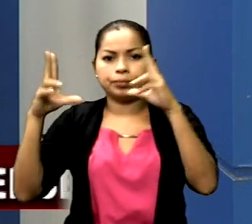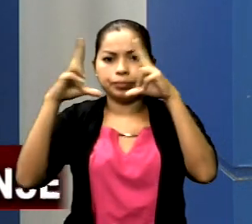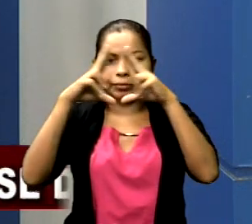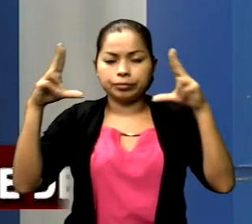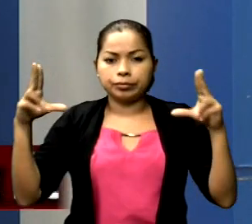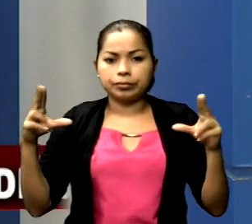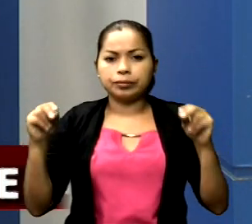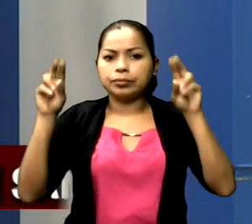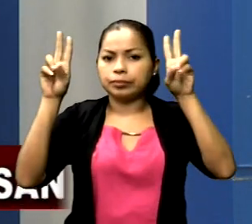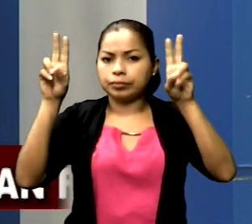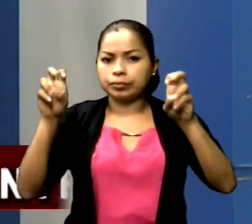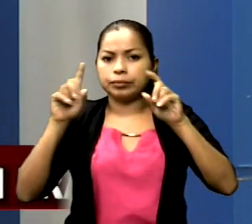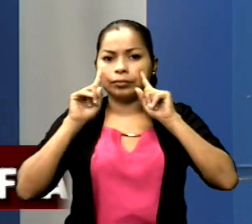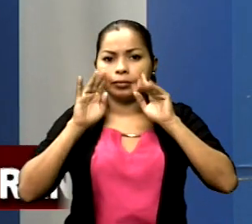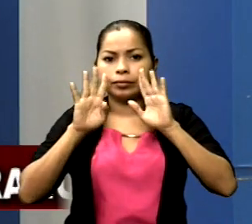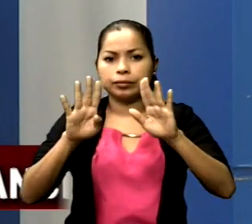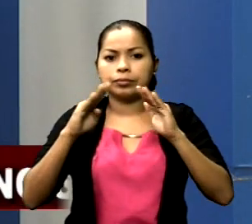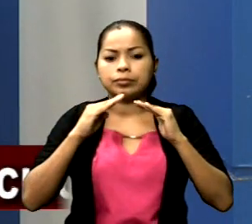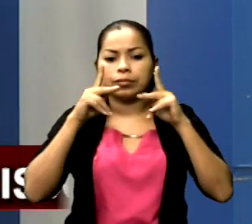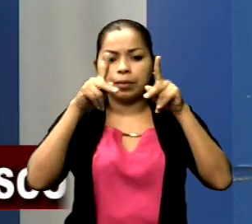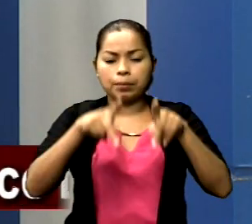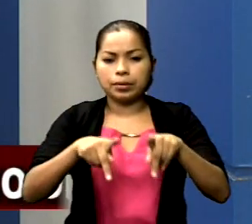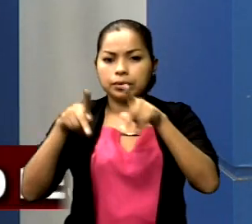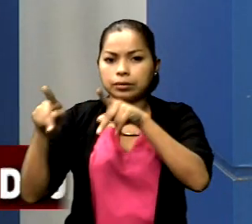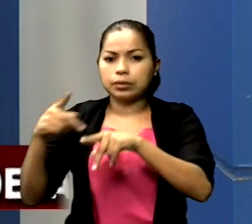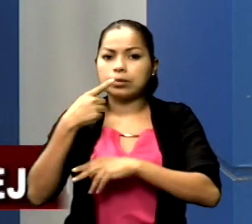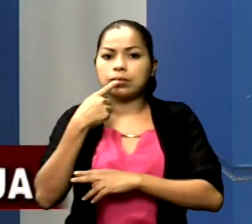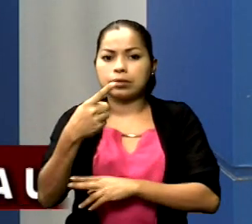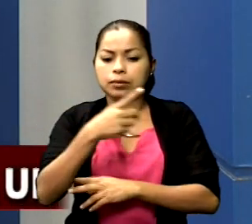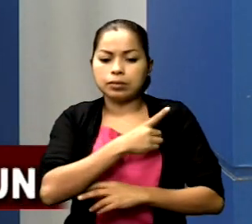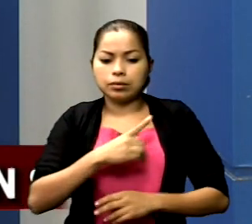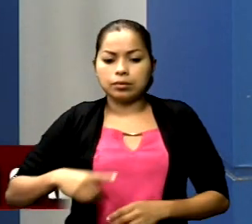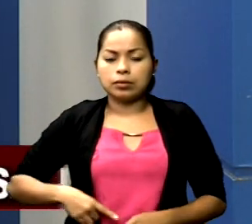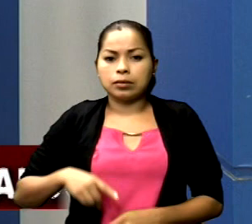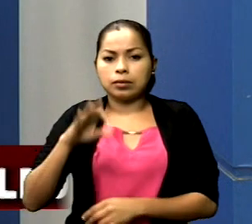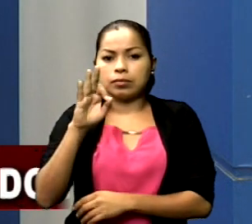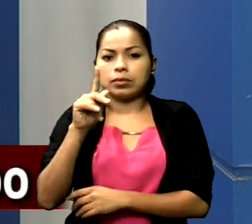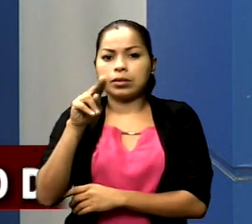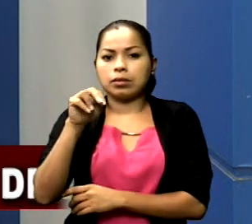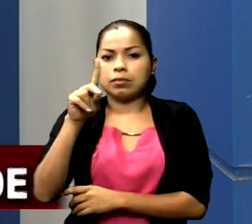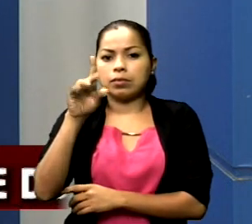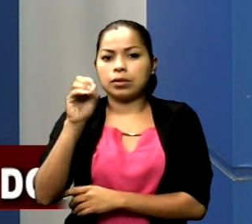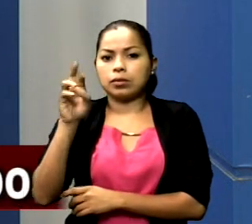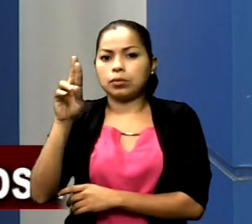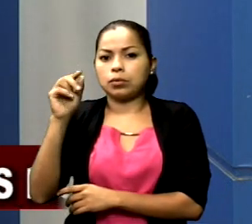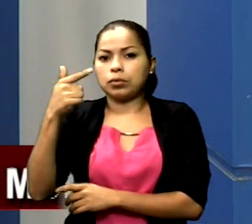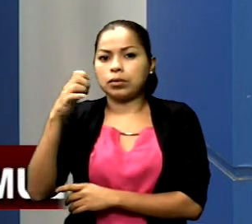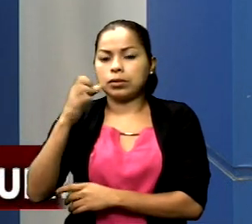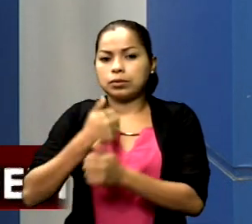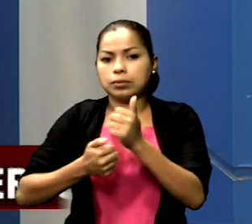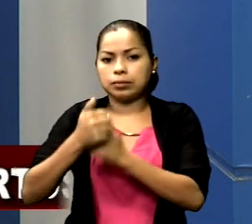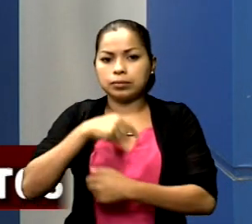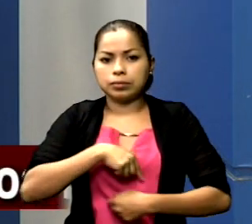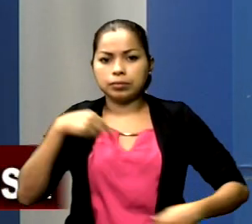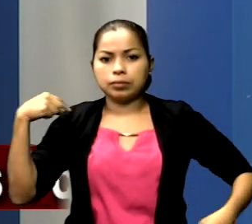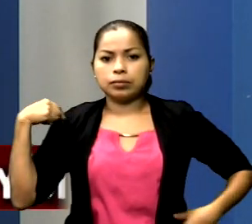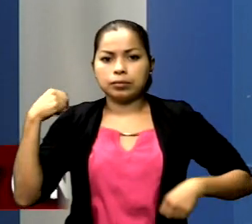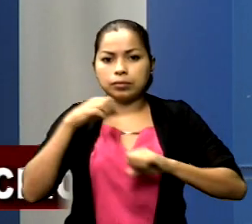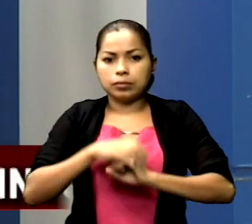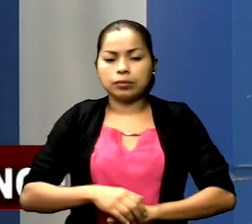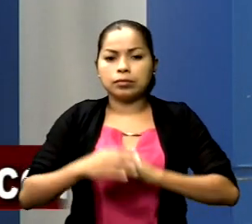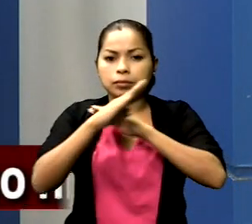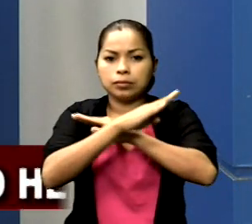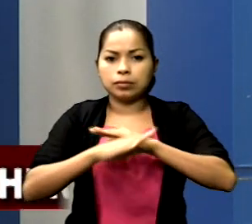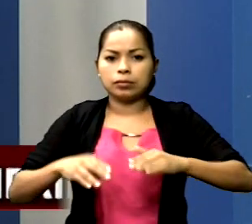Nicaragua en materia de seguridad ciudadana, aseguró el diputado Filiberto Rodríguez, vicepresidente de la Comisión de la